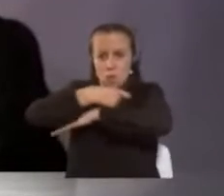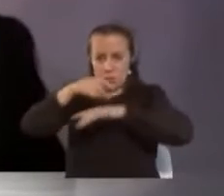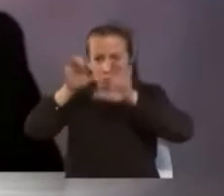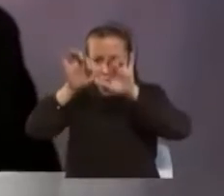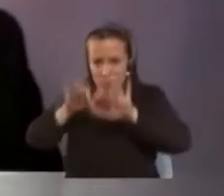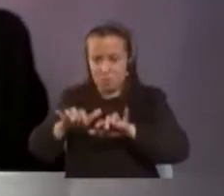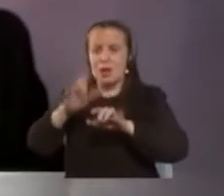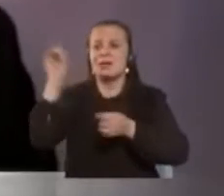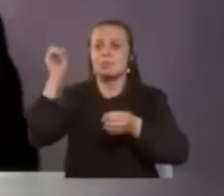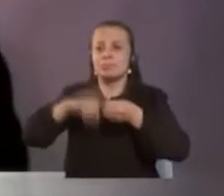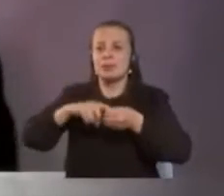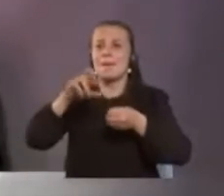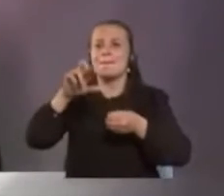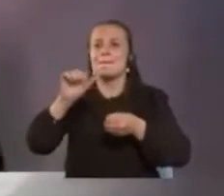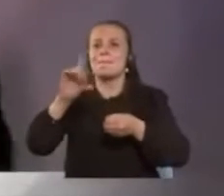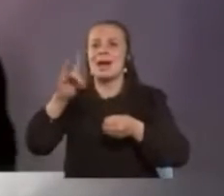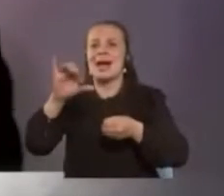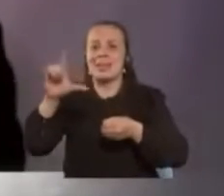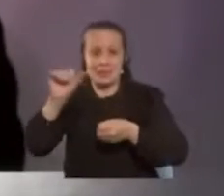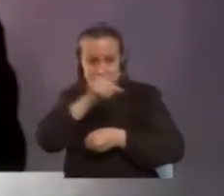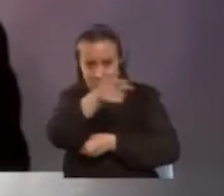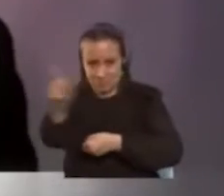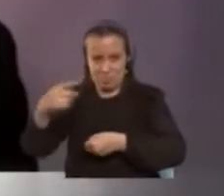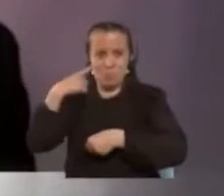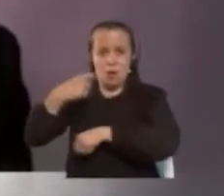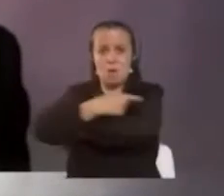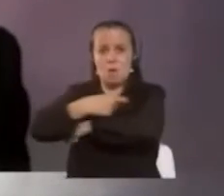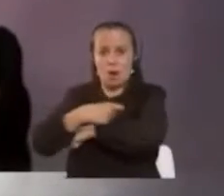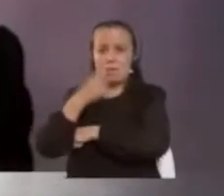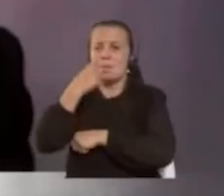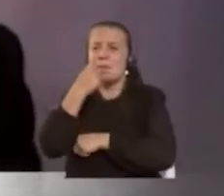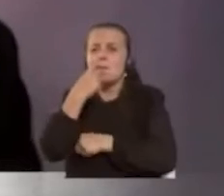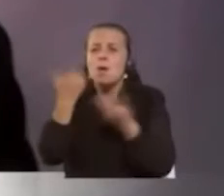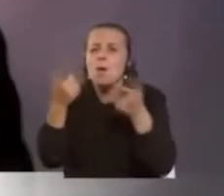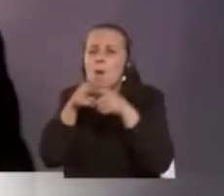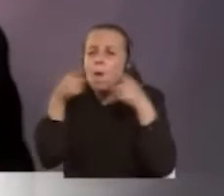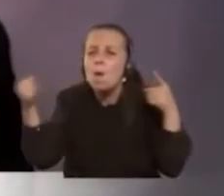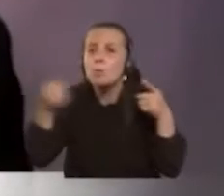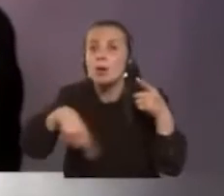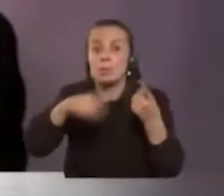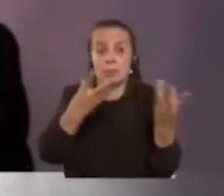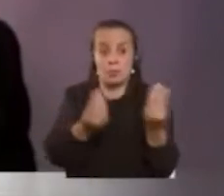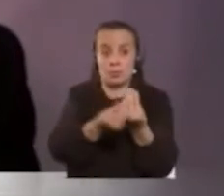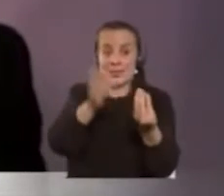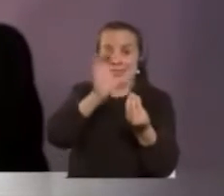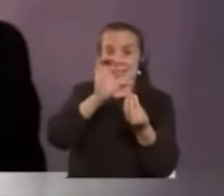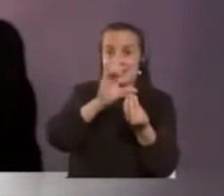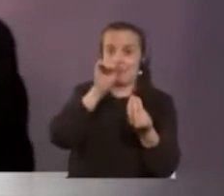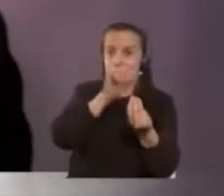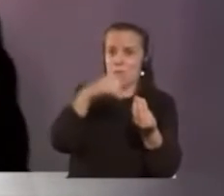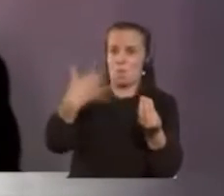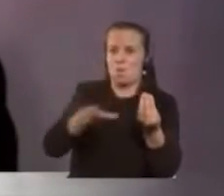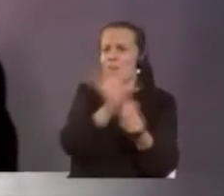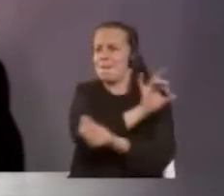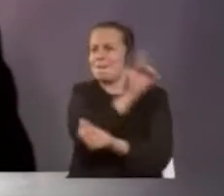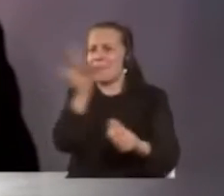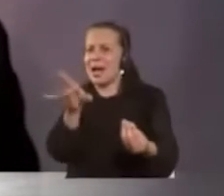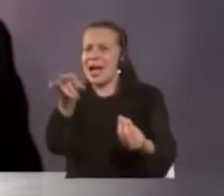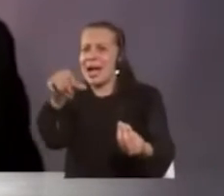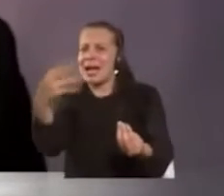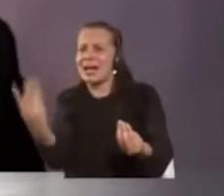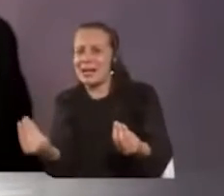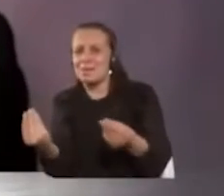Padilla y verá que aparece la cuestión cómo es que una fracción del Partido Conservador le gana a otra